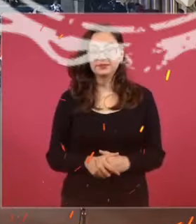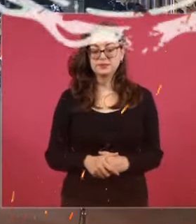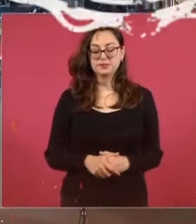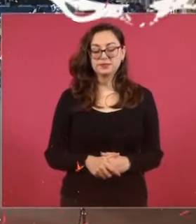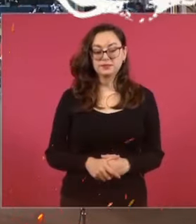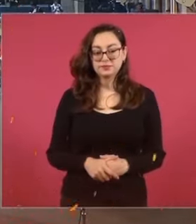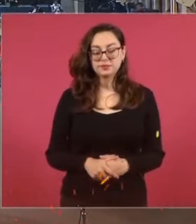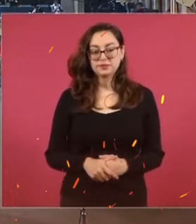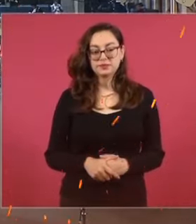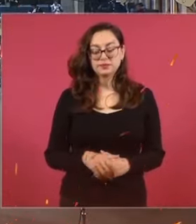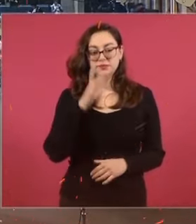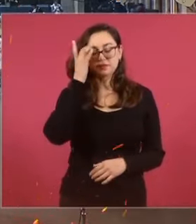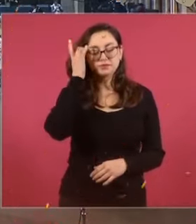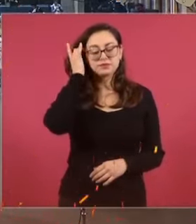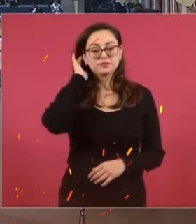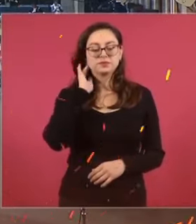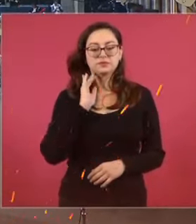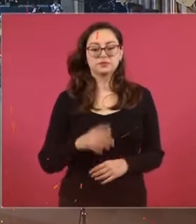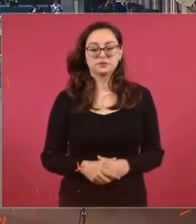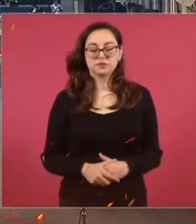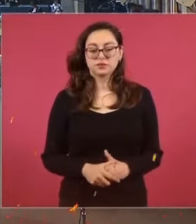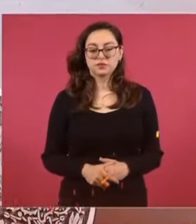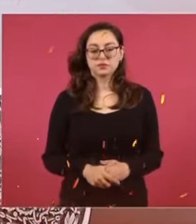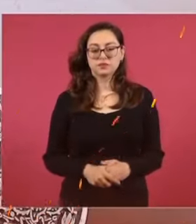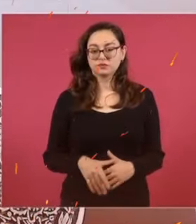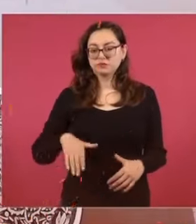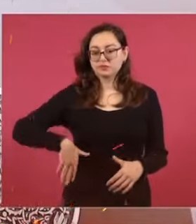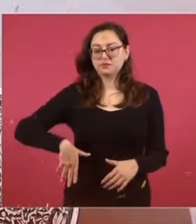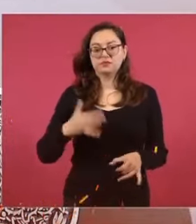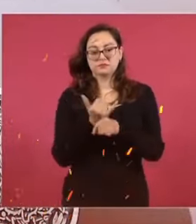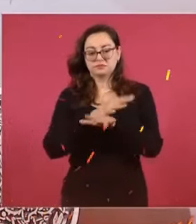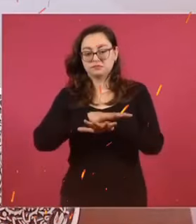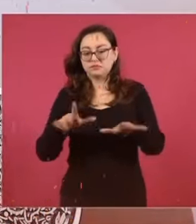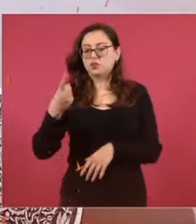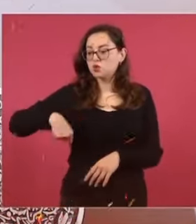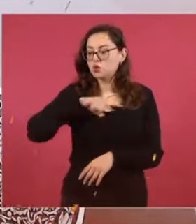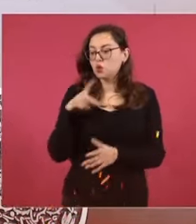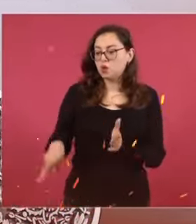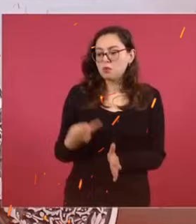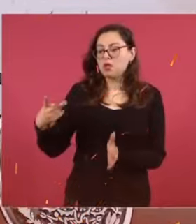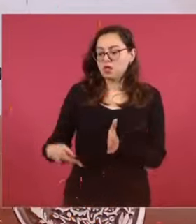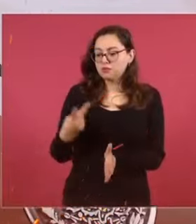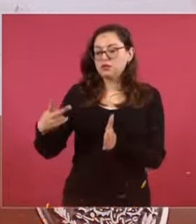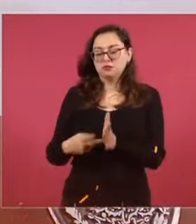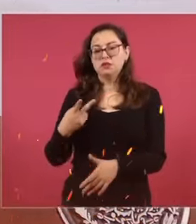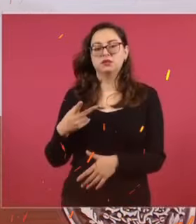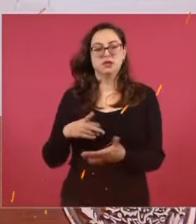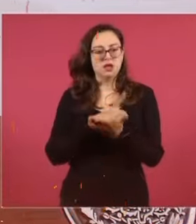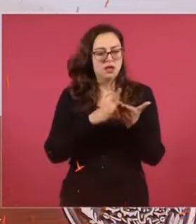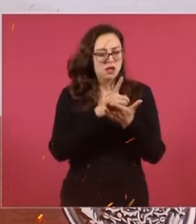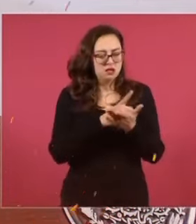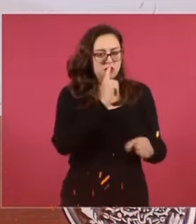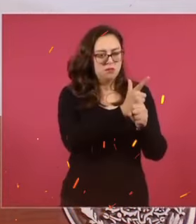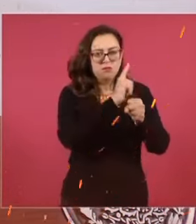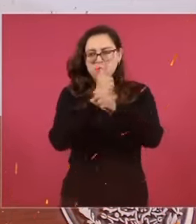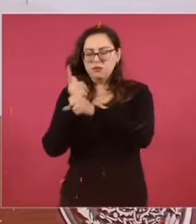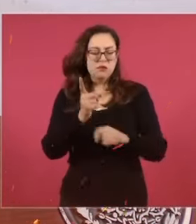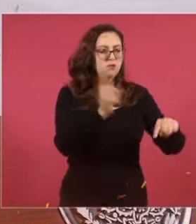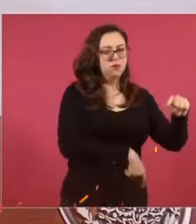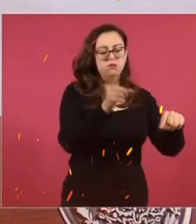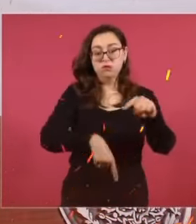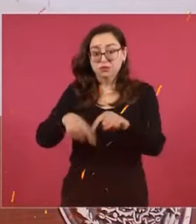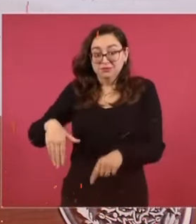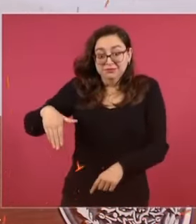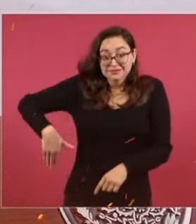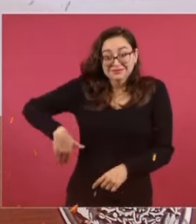Bueno, nosotros, como se ha informado hace un momento, constantemente estamos combatiendo el narcotráfico. Se acaba de